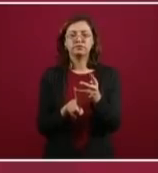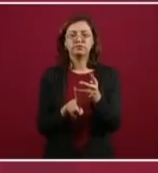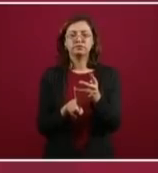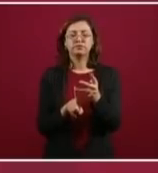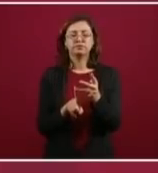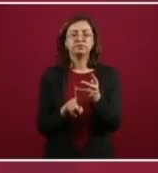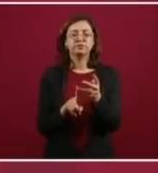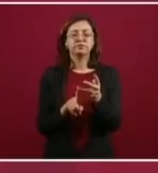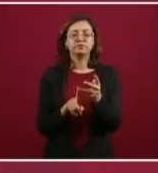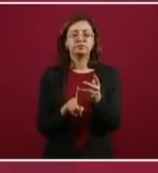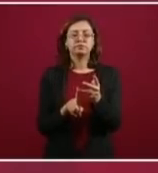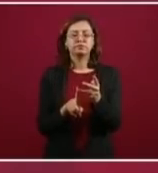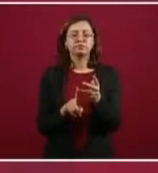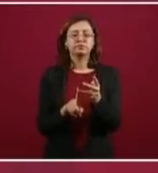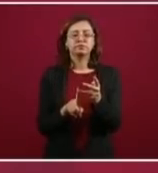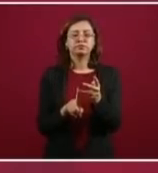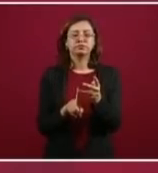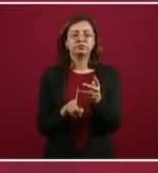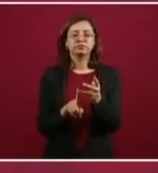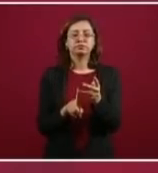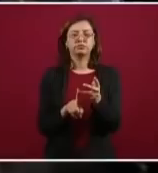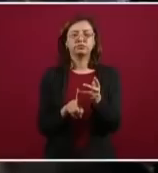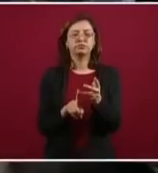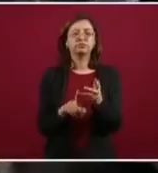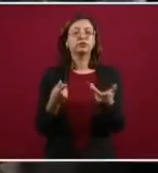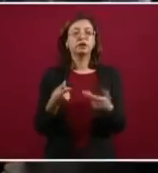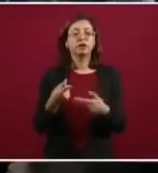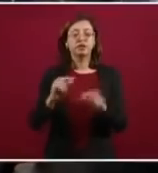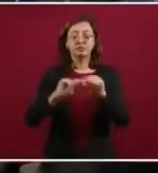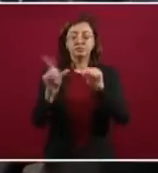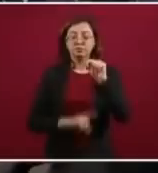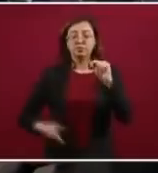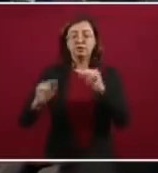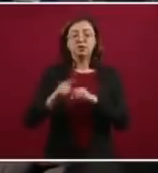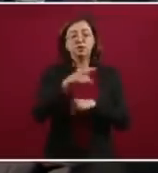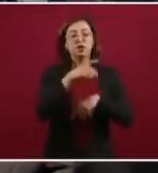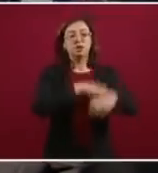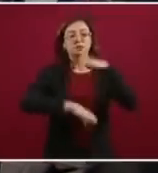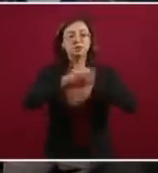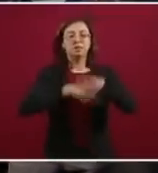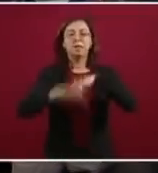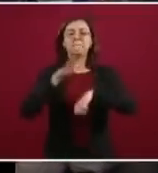estas empresas en México.